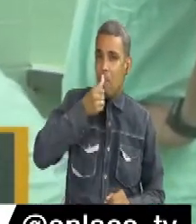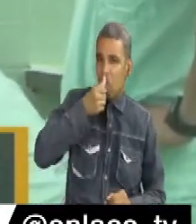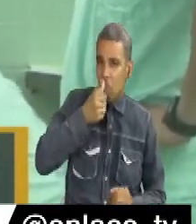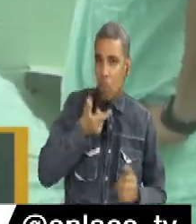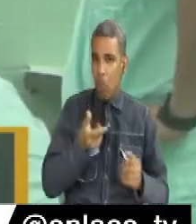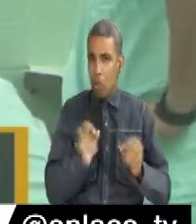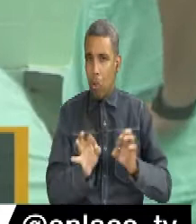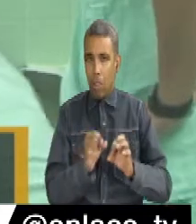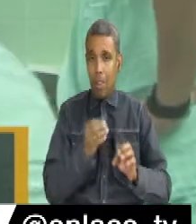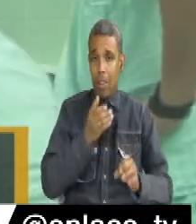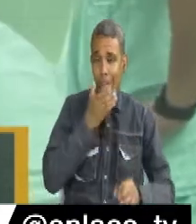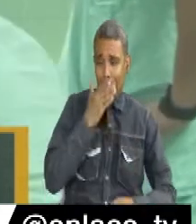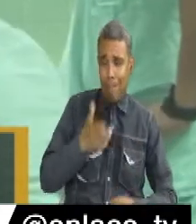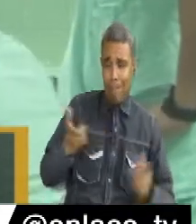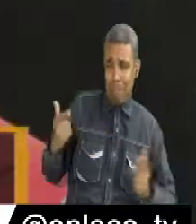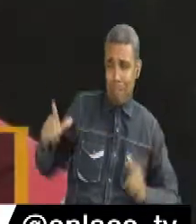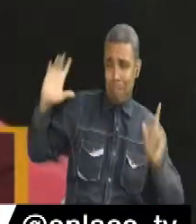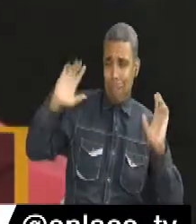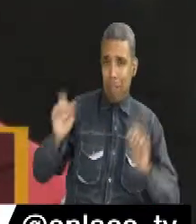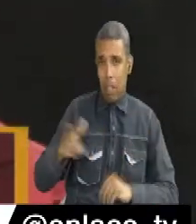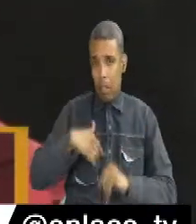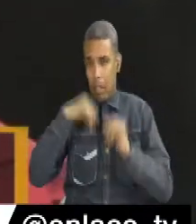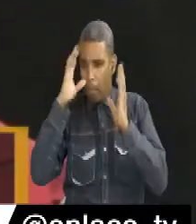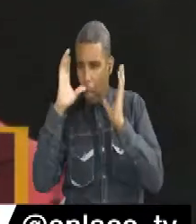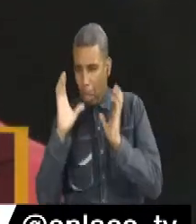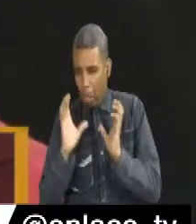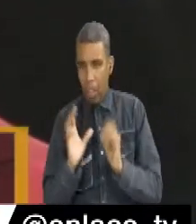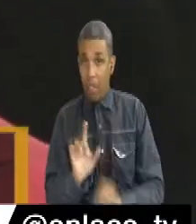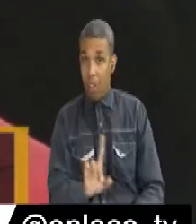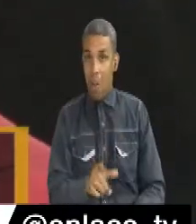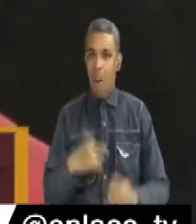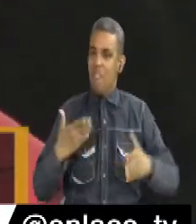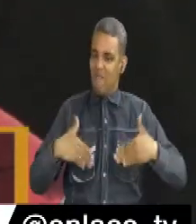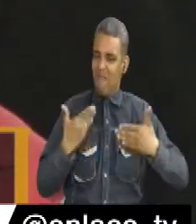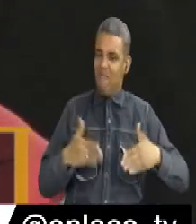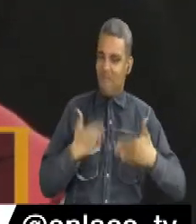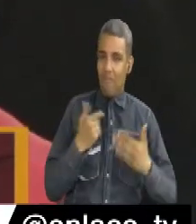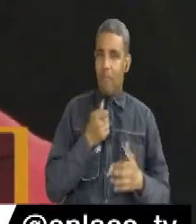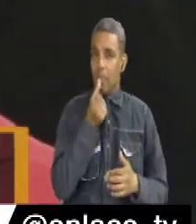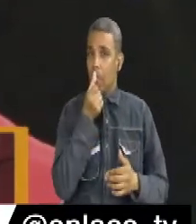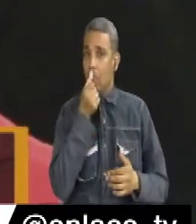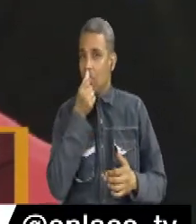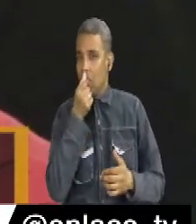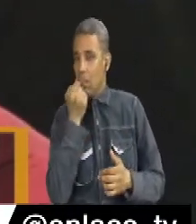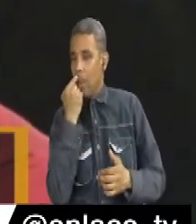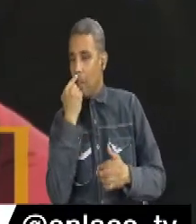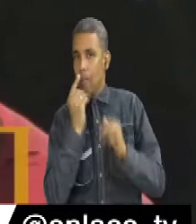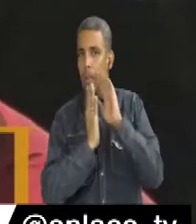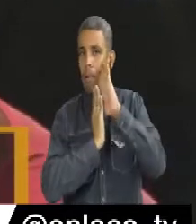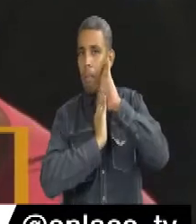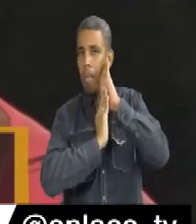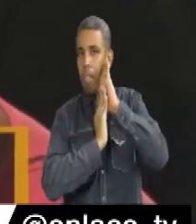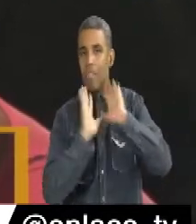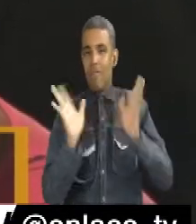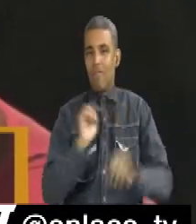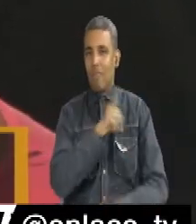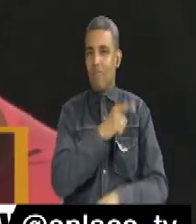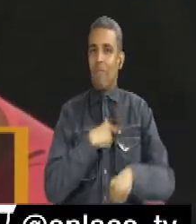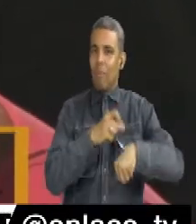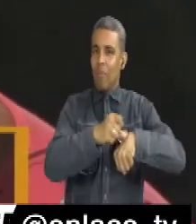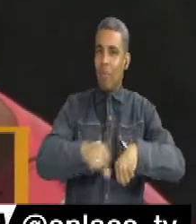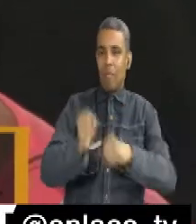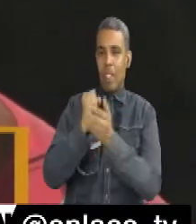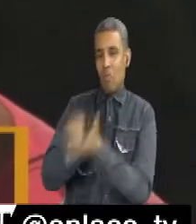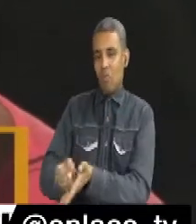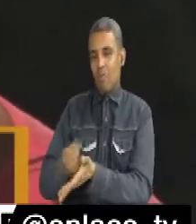ni ser niña para la burla de la gente, de los niños, y muy agradecida con estas cirugías que se